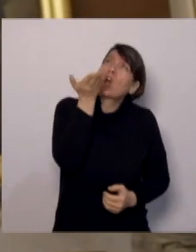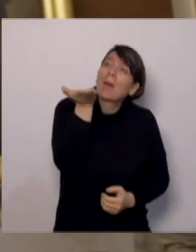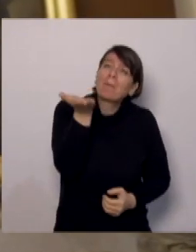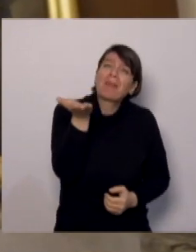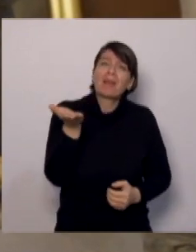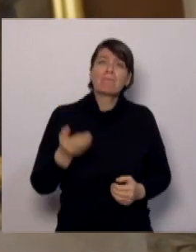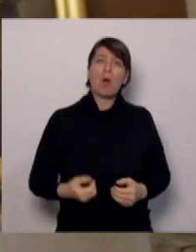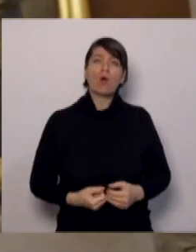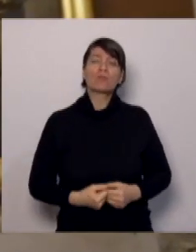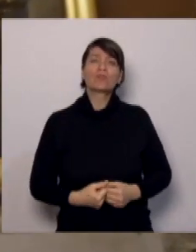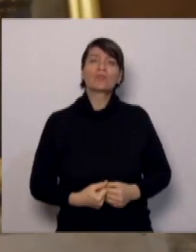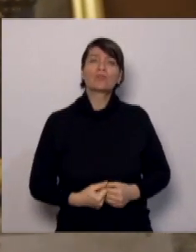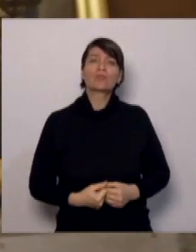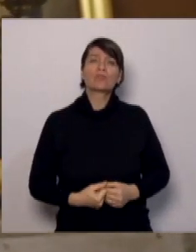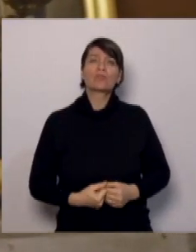atiende nuestras